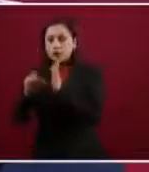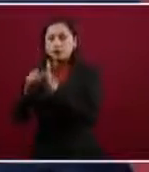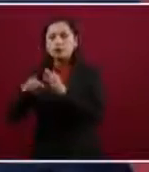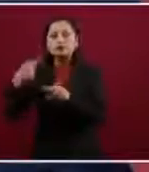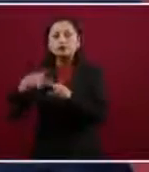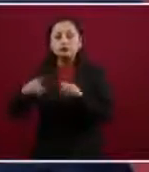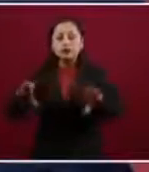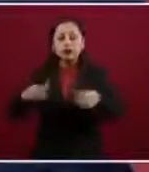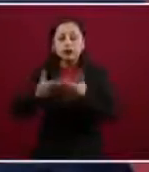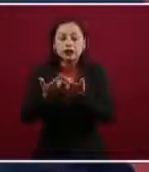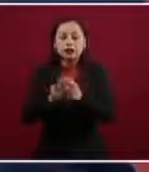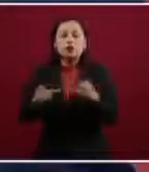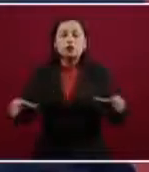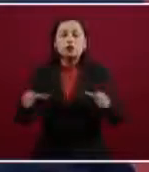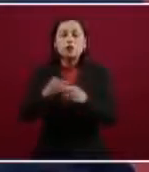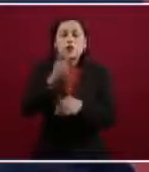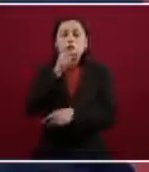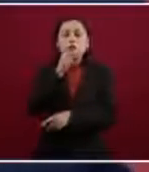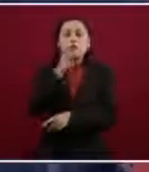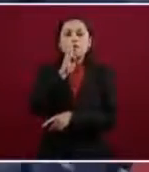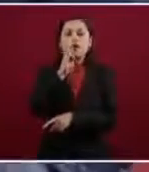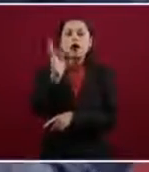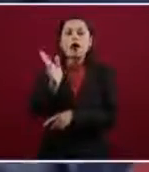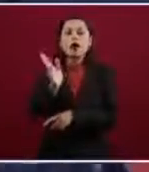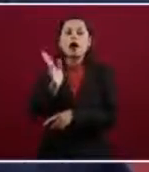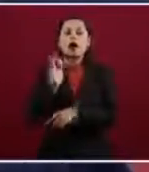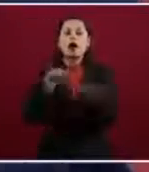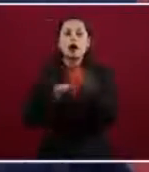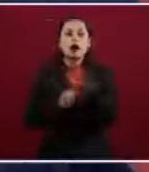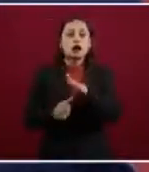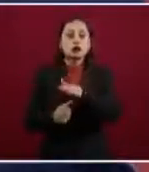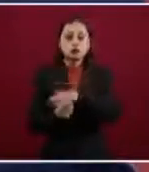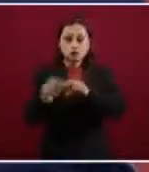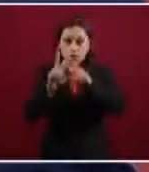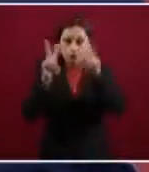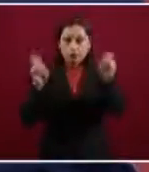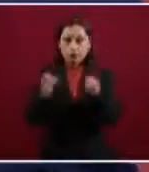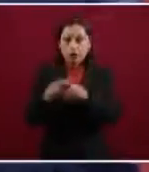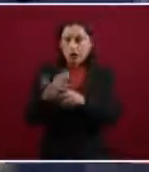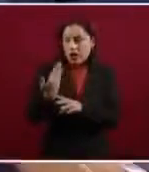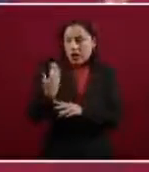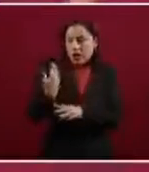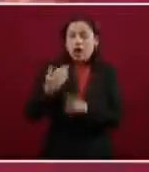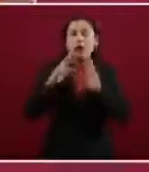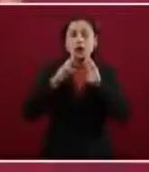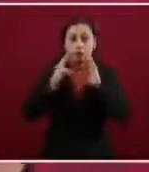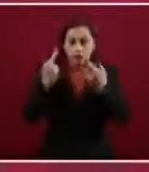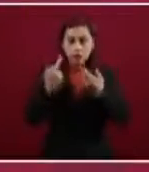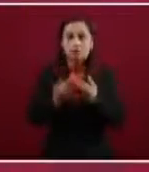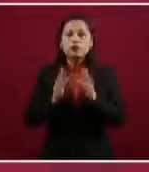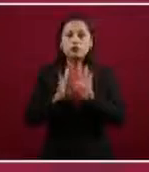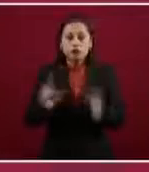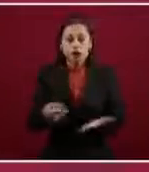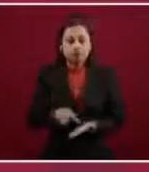jóvenes de Ayotzinapa, y acabamos de tener una reunión. Y sí se ha avanzado,